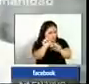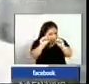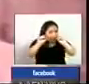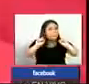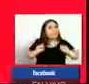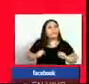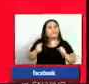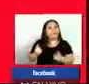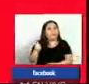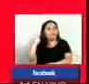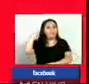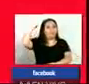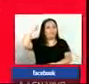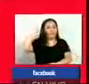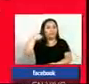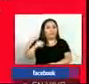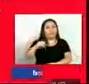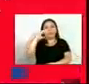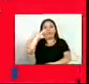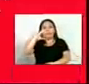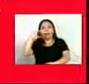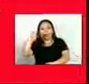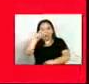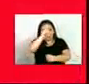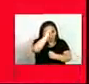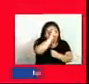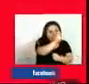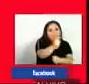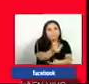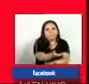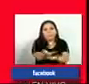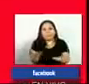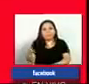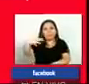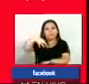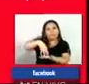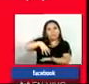puedes ser un héroe Coca-Cola dedicado a la humanidad